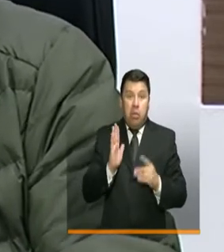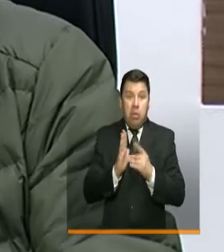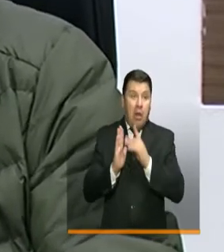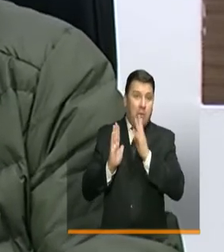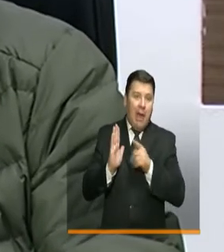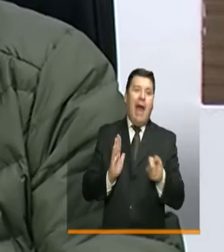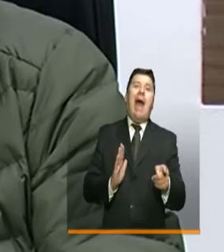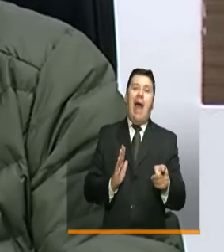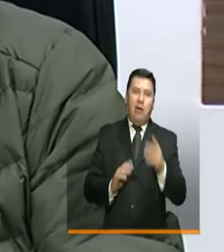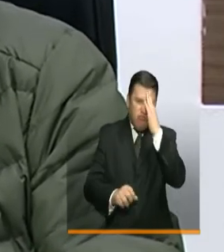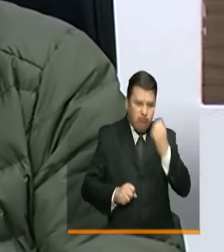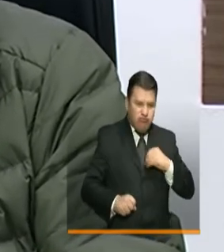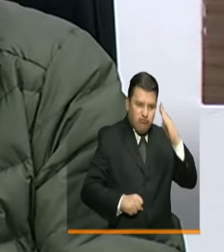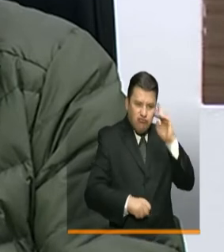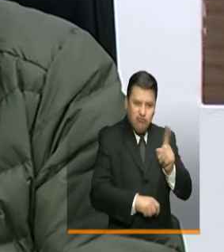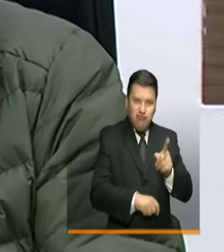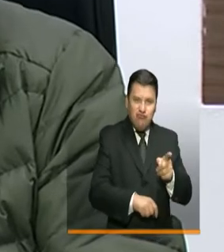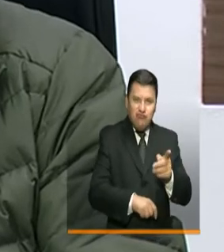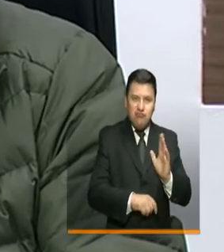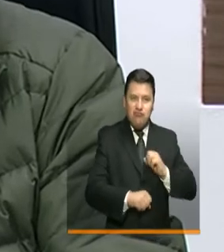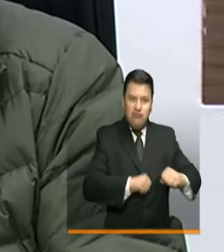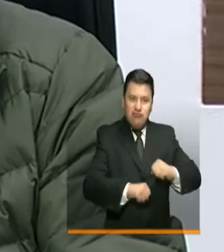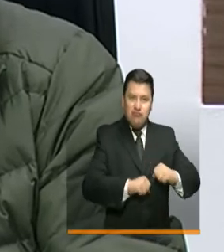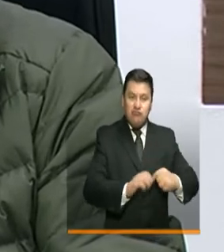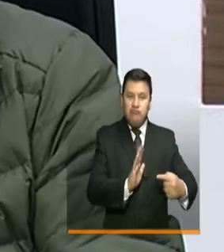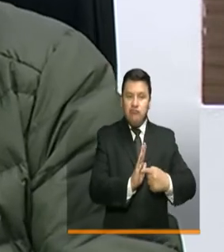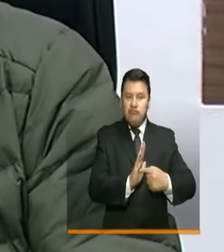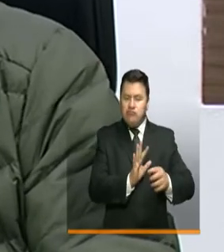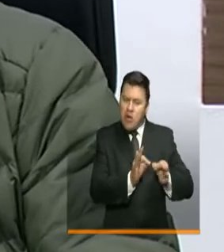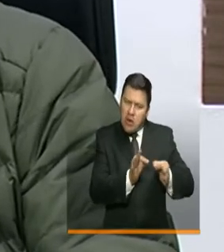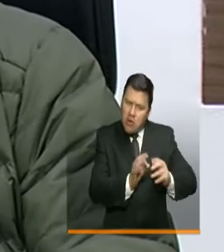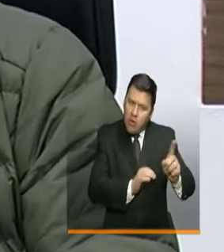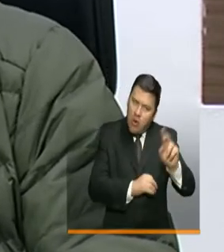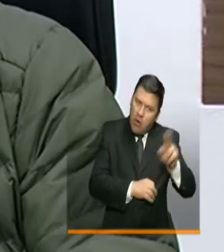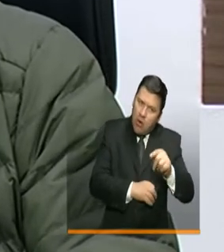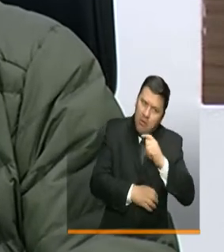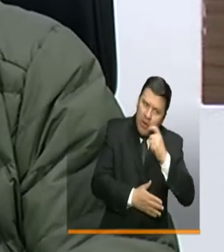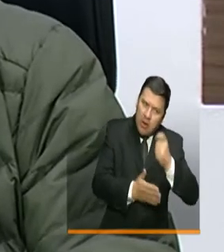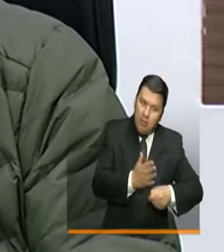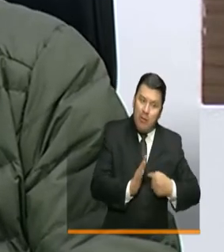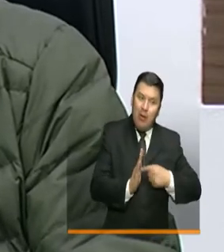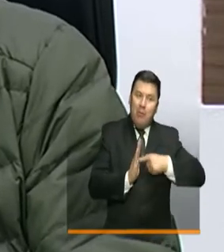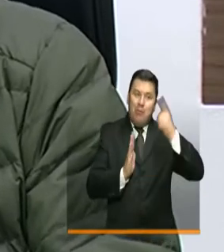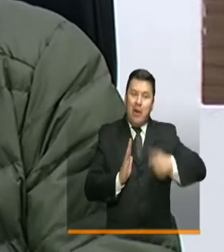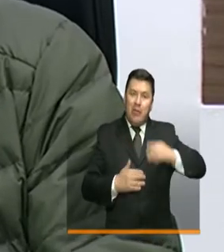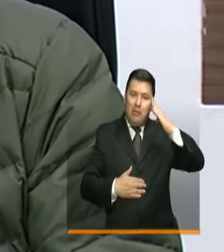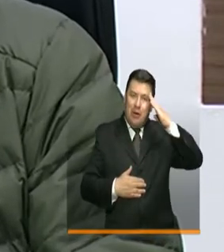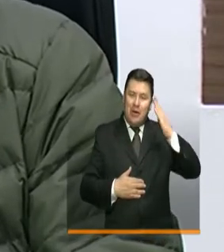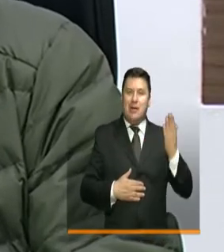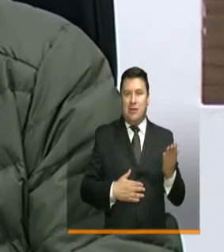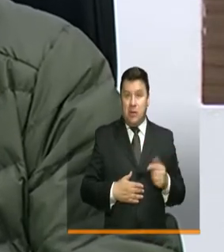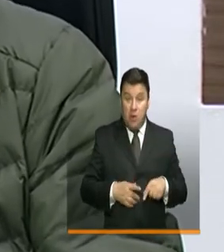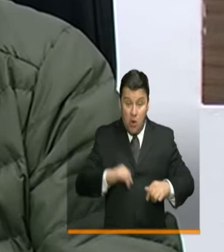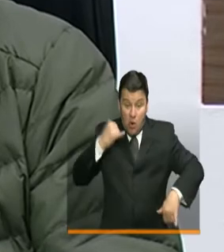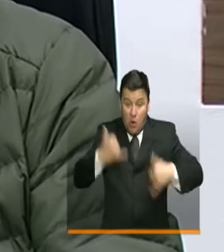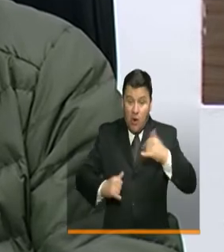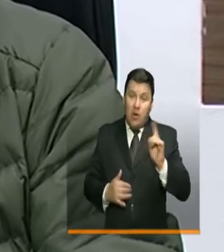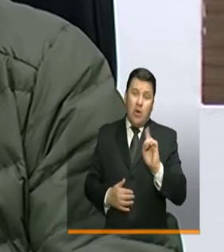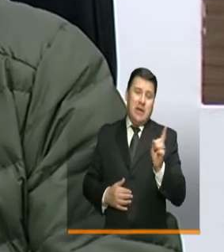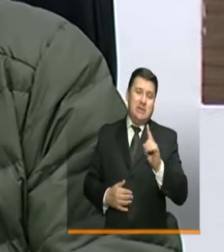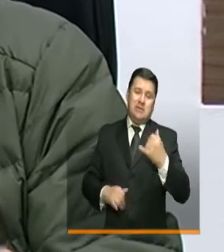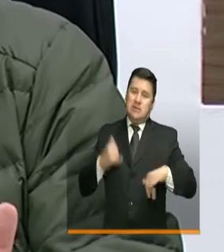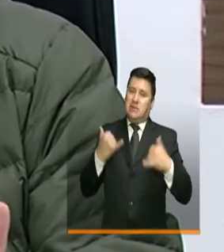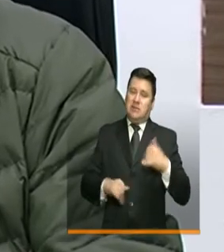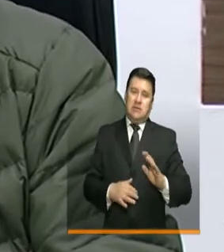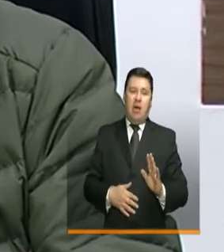decreto, ahí está la fuerza pública, que actúa con criterio pedagógico, pero lo hace con autoridad, porque este no es un juego ni